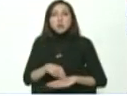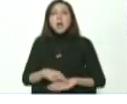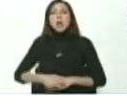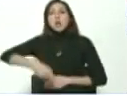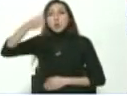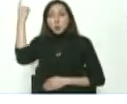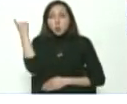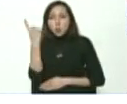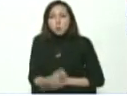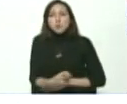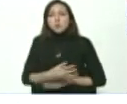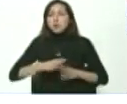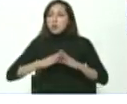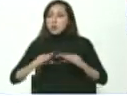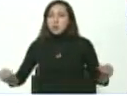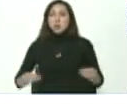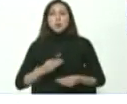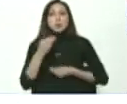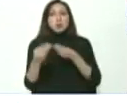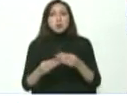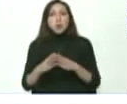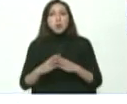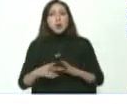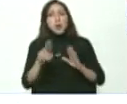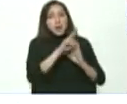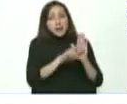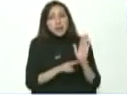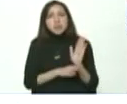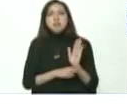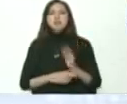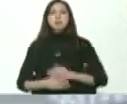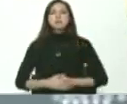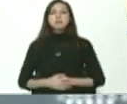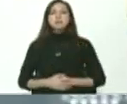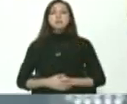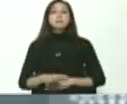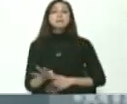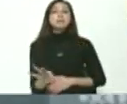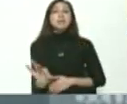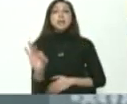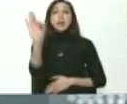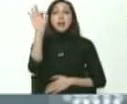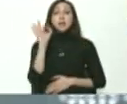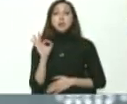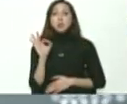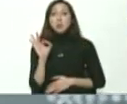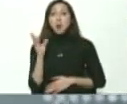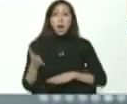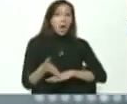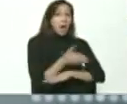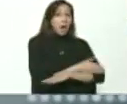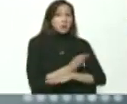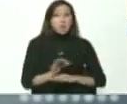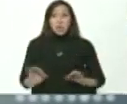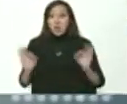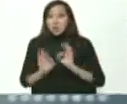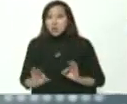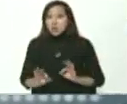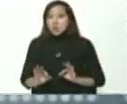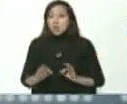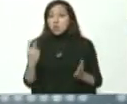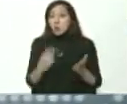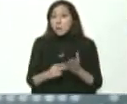cumplió constitucionalmente el requisito y eligió, cosa que no se hacía desde el año